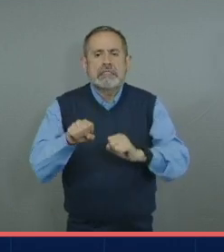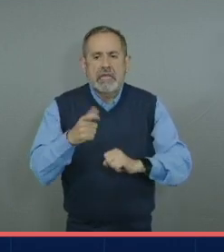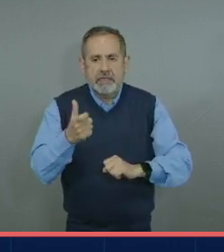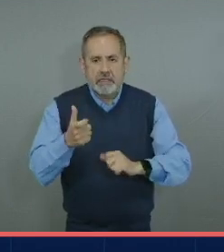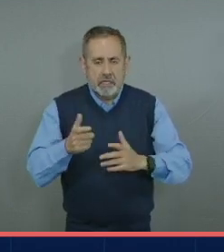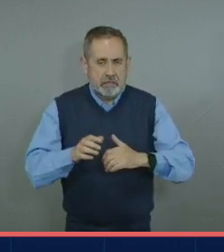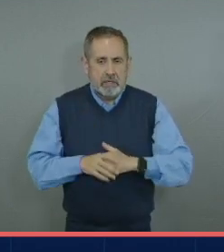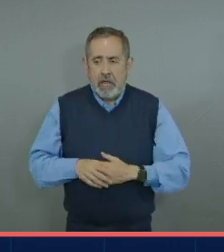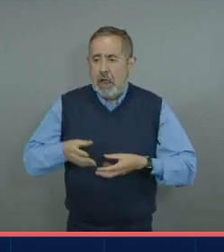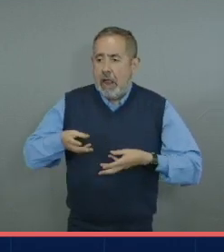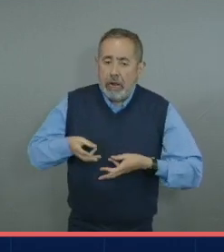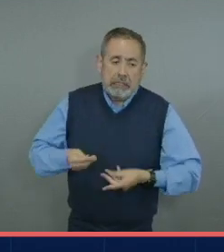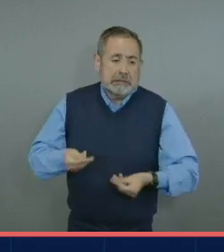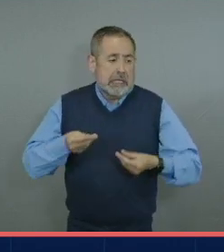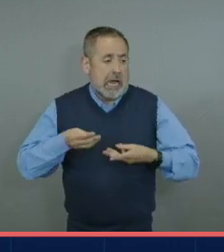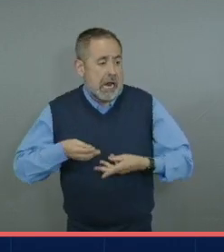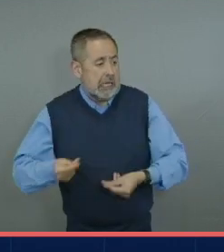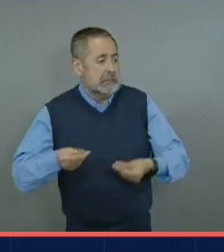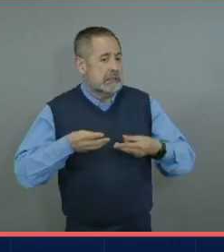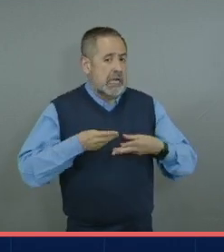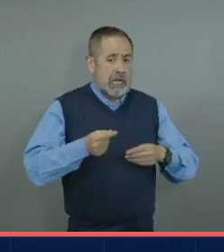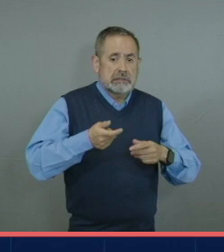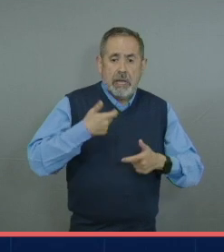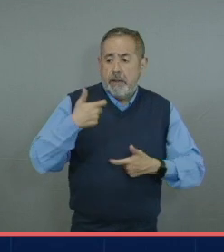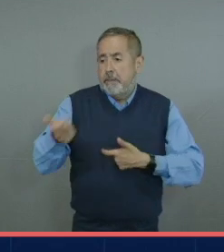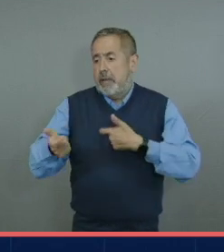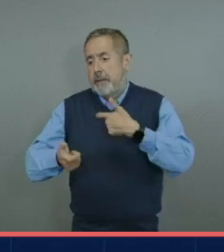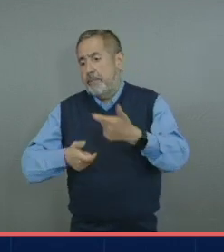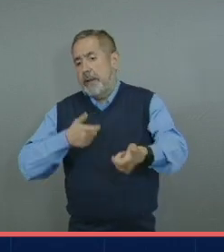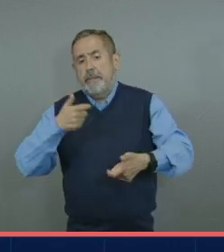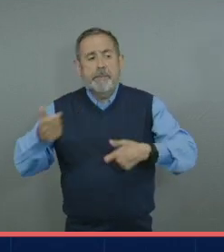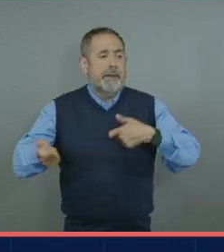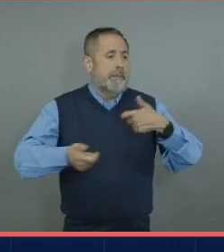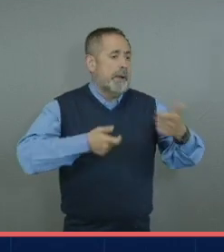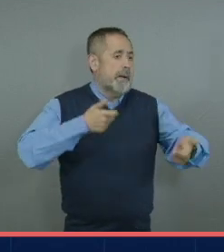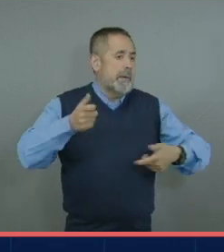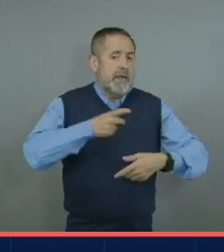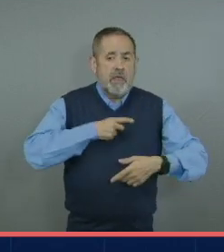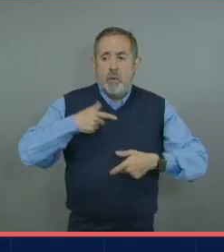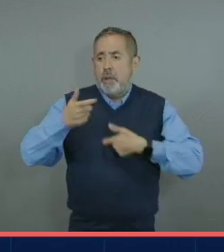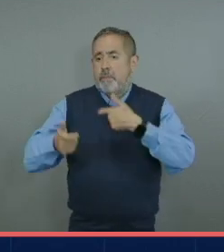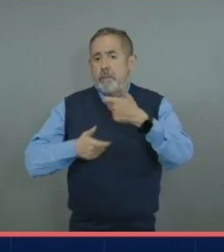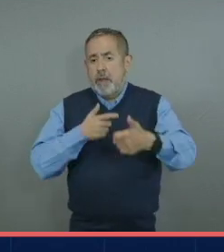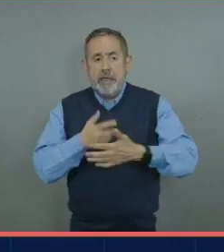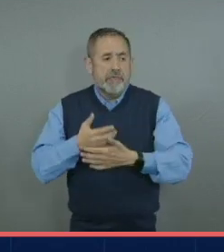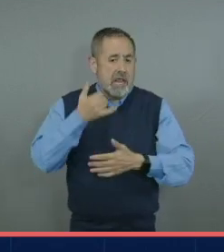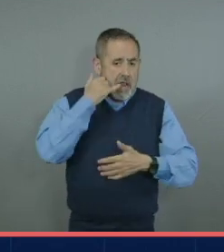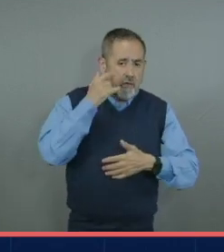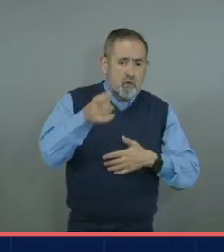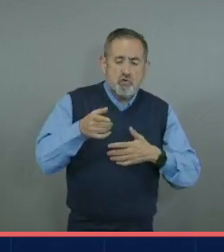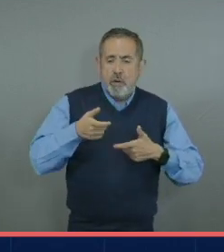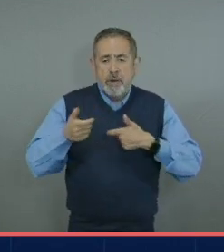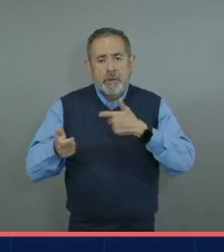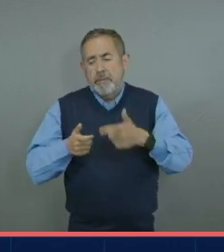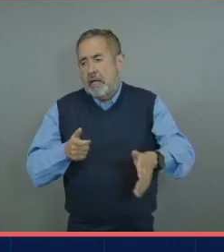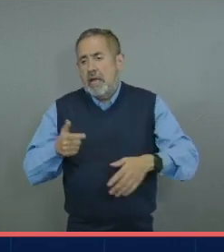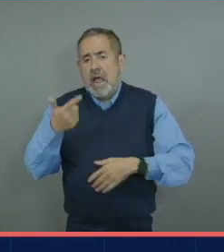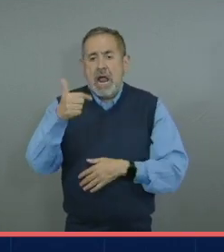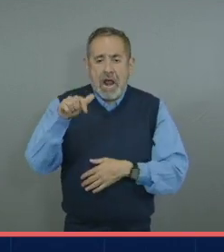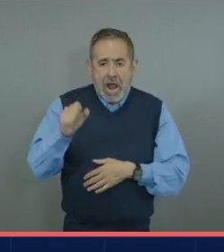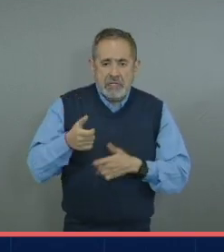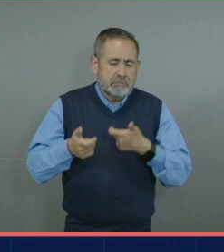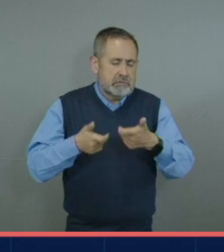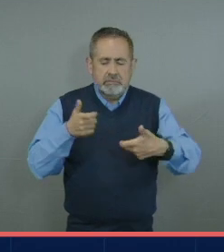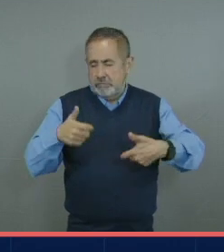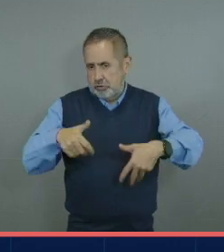Primero gastamos, gastamos, gastamos, pagamos, ¿no? Nuestras deudas, el teléfono, la luz, el gas,